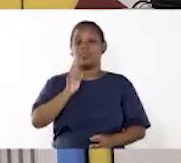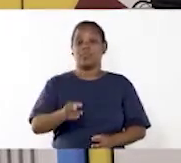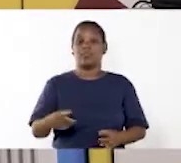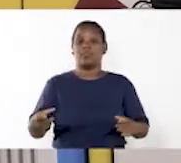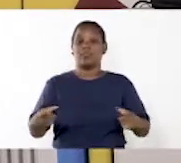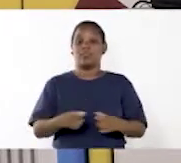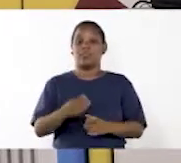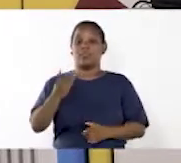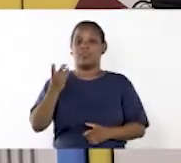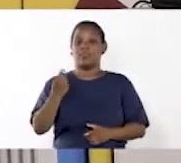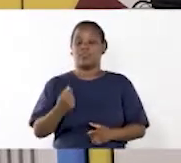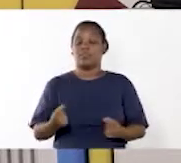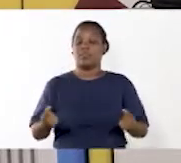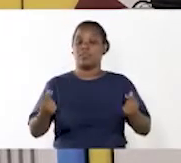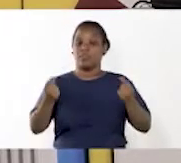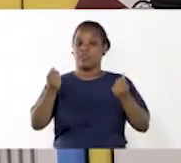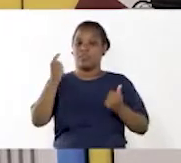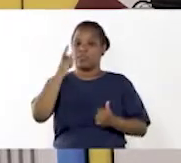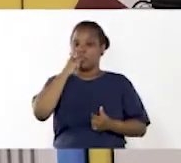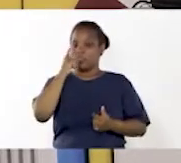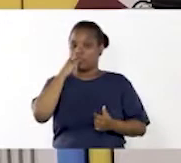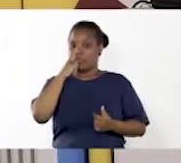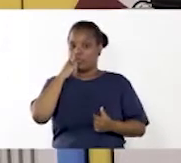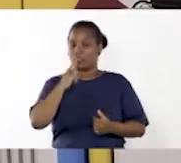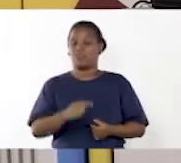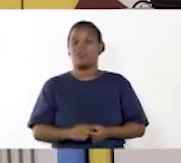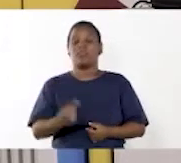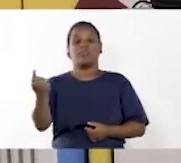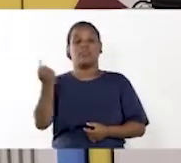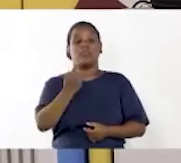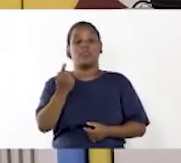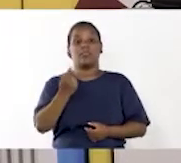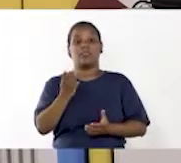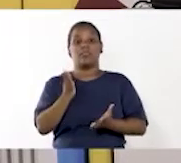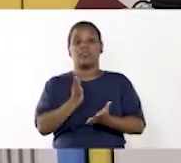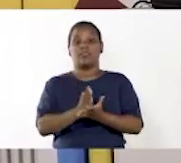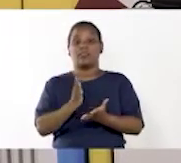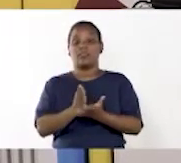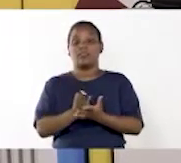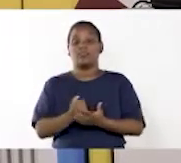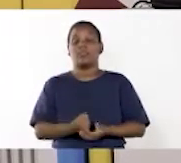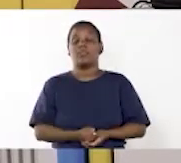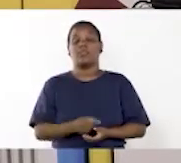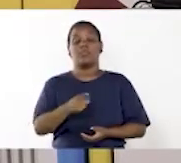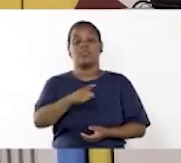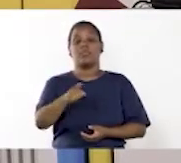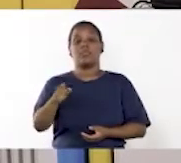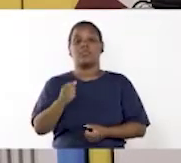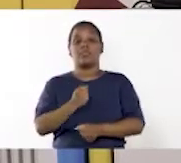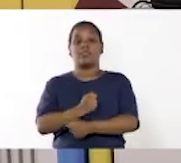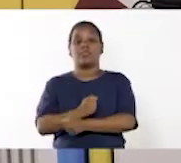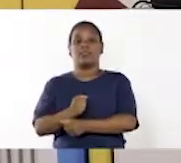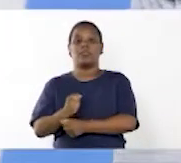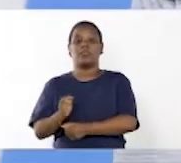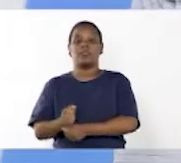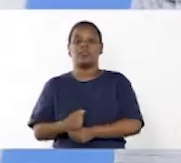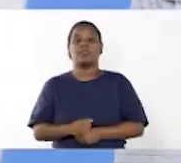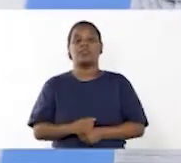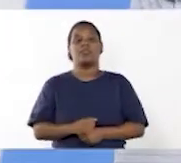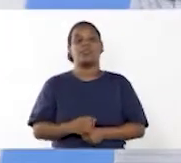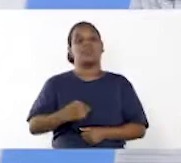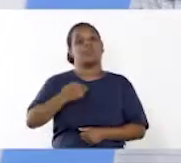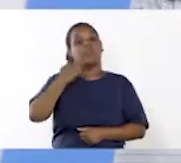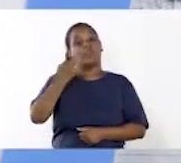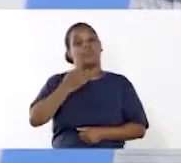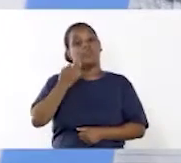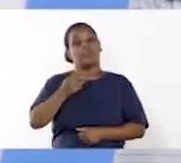3 de recursos naturales. En la primera clase, sus profesores, sus docentes, le hablaron,